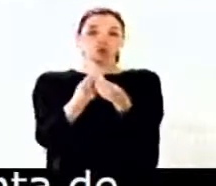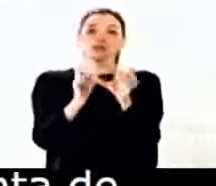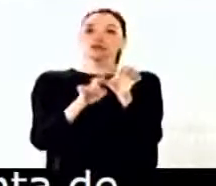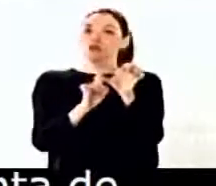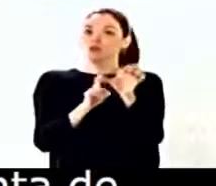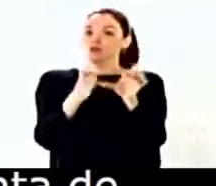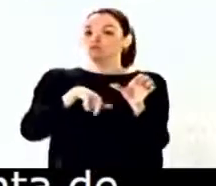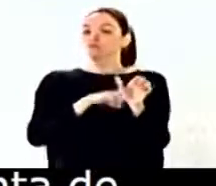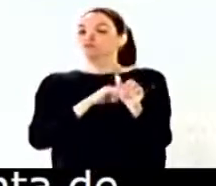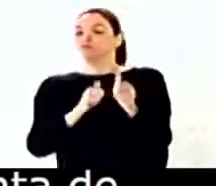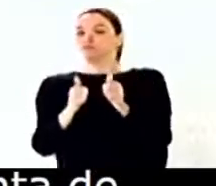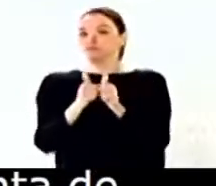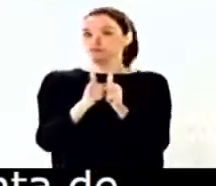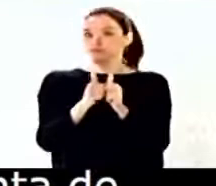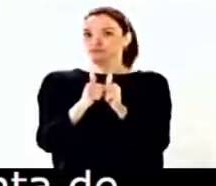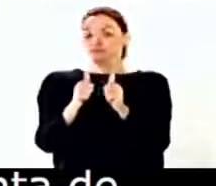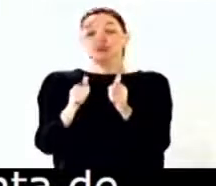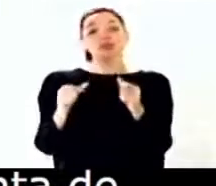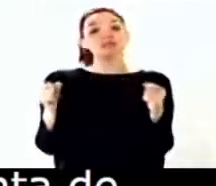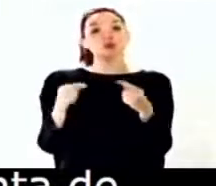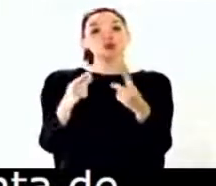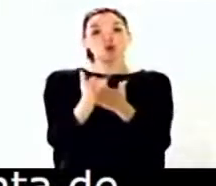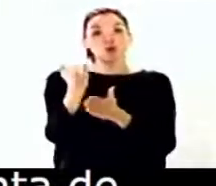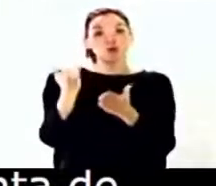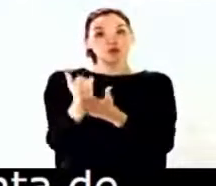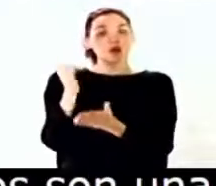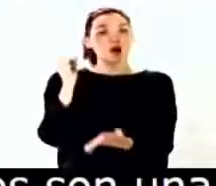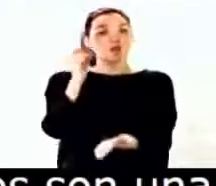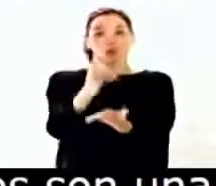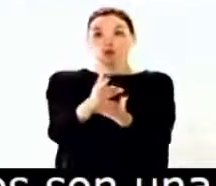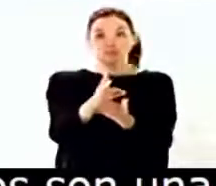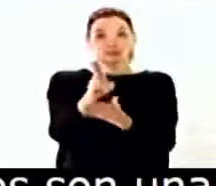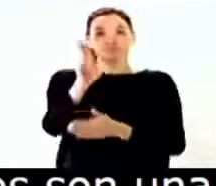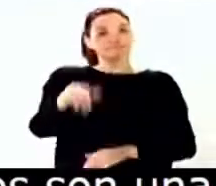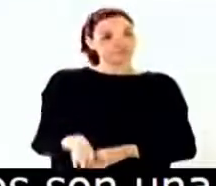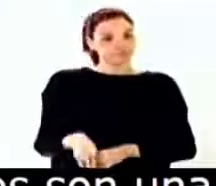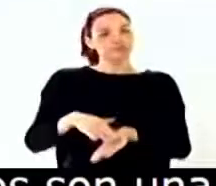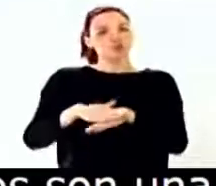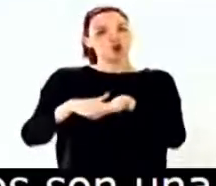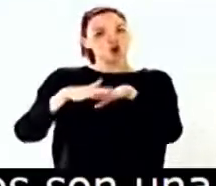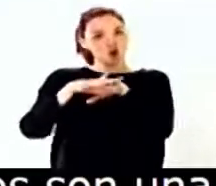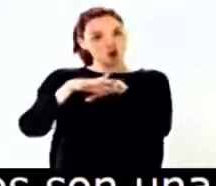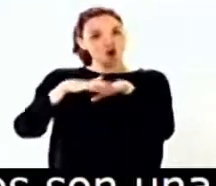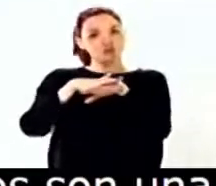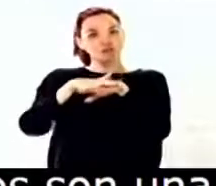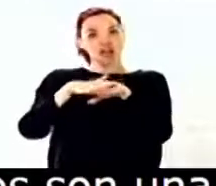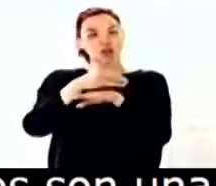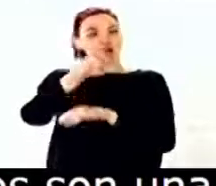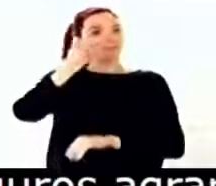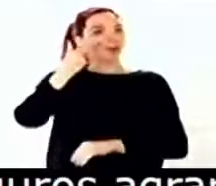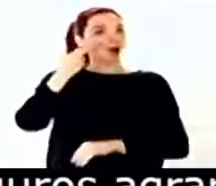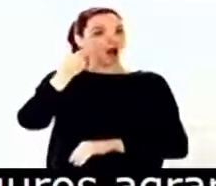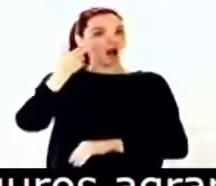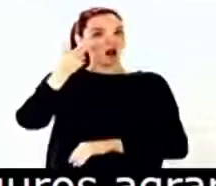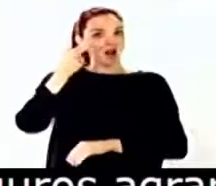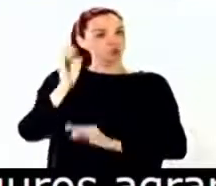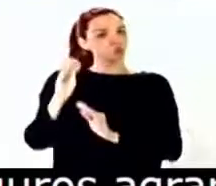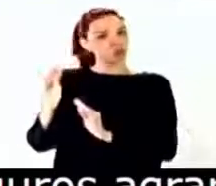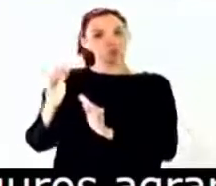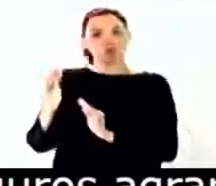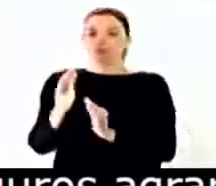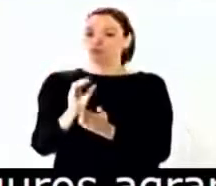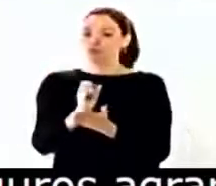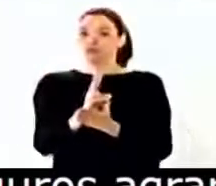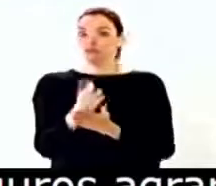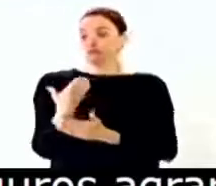Extremadura. Los seguros agrarios son una apuesta del Ejecutivo, del Gobierno de Guillermo Fernández Vara. Hubo